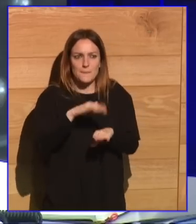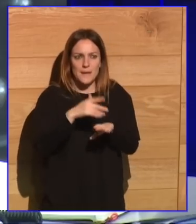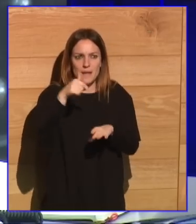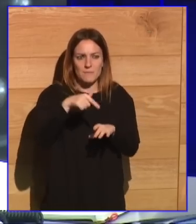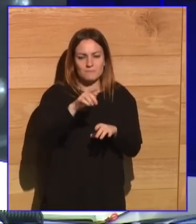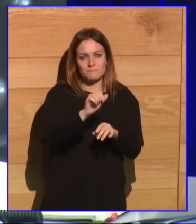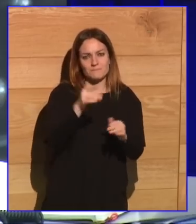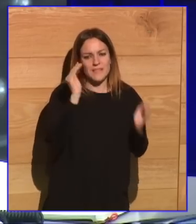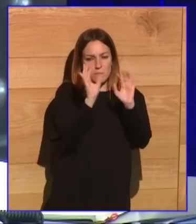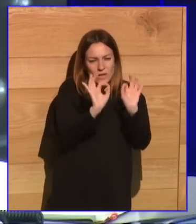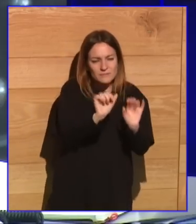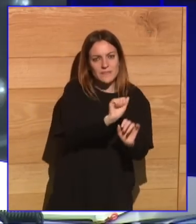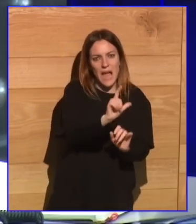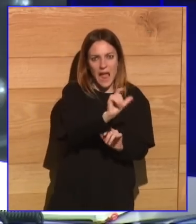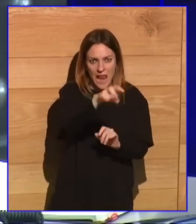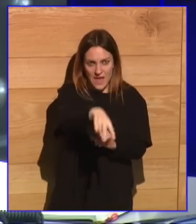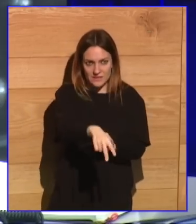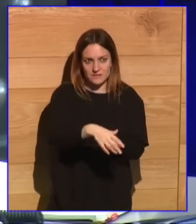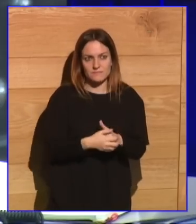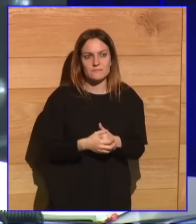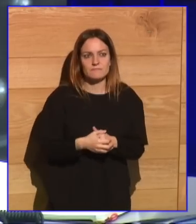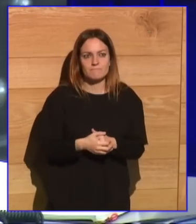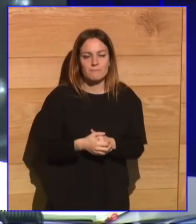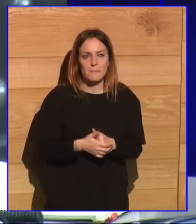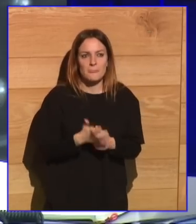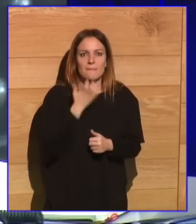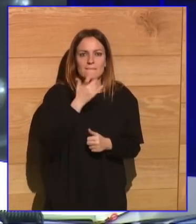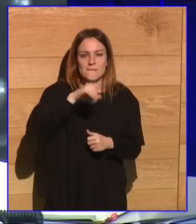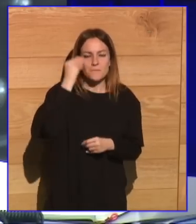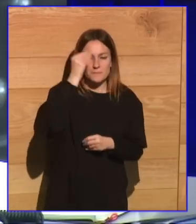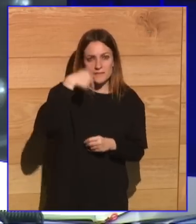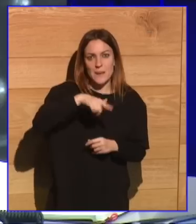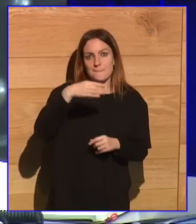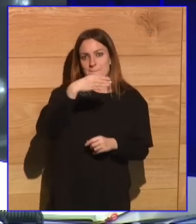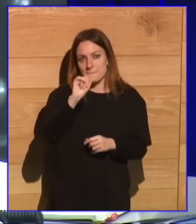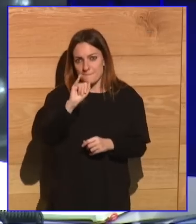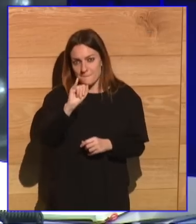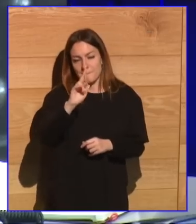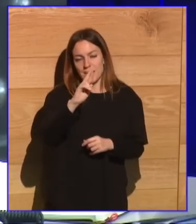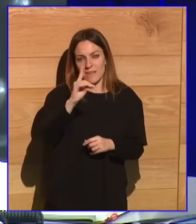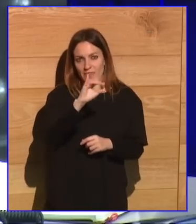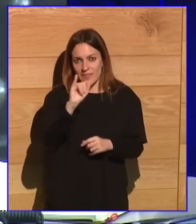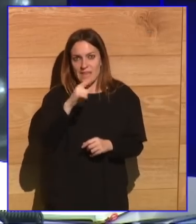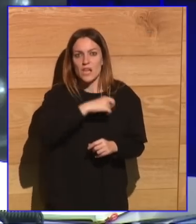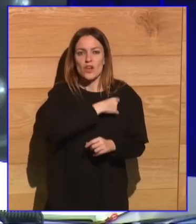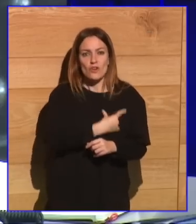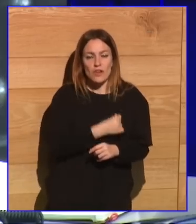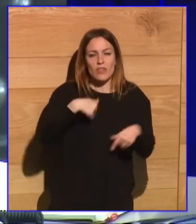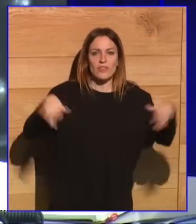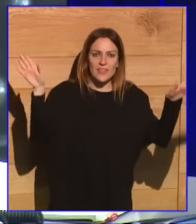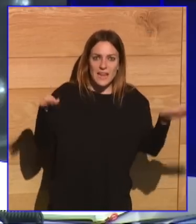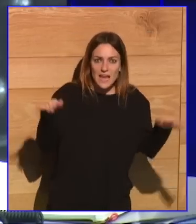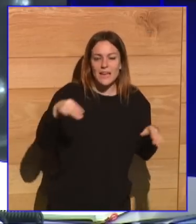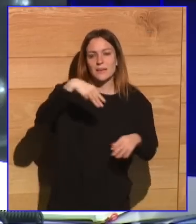Alan Parker. Si pensamos, luego podemos recapitular, pero si pensamos en Birdy, en El corazón del ángel y en Mississippi Burning, en